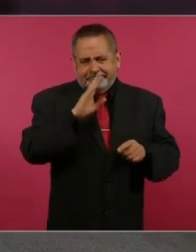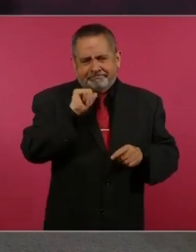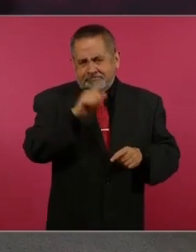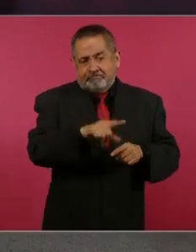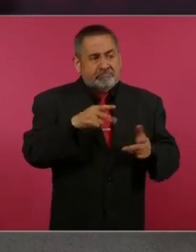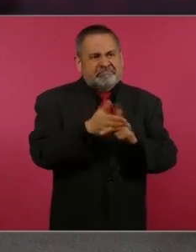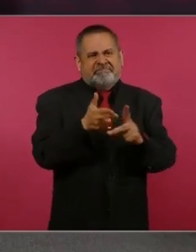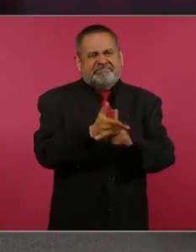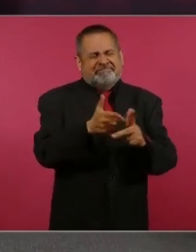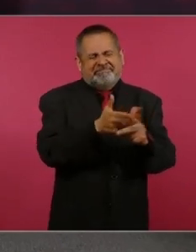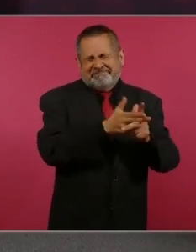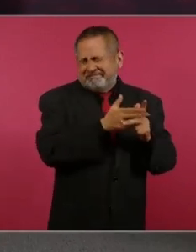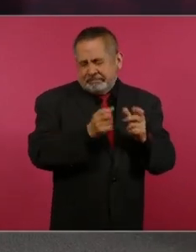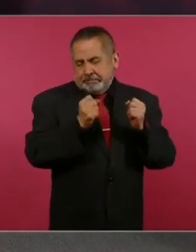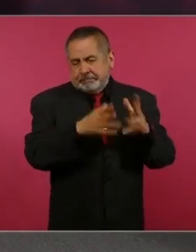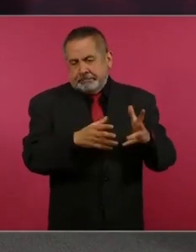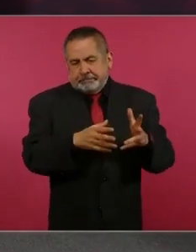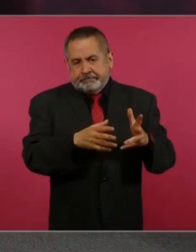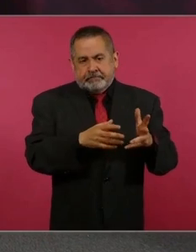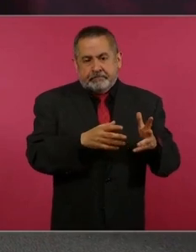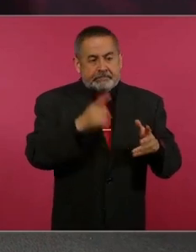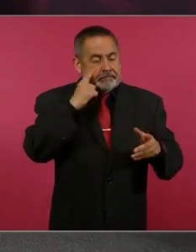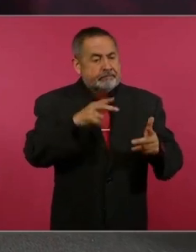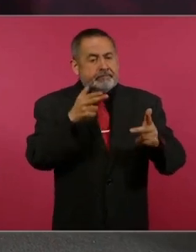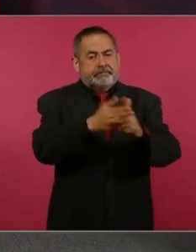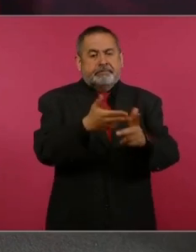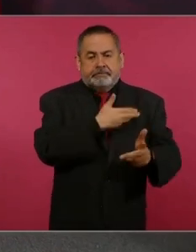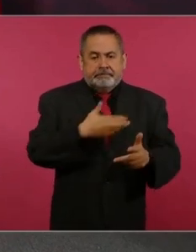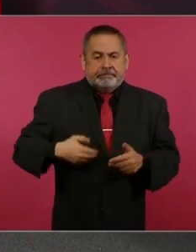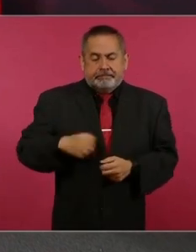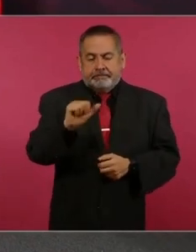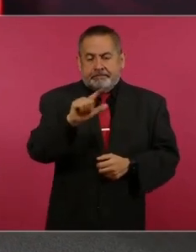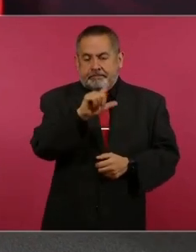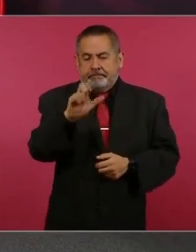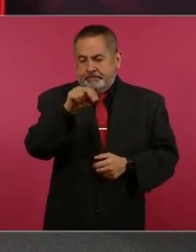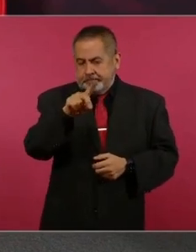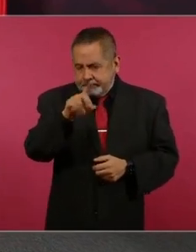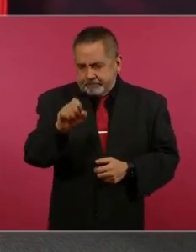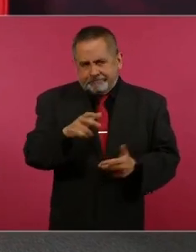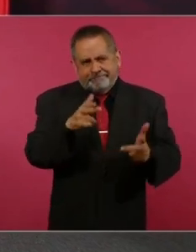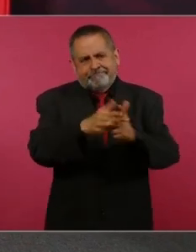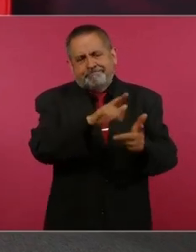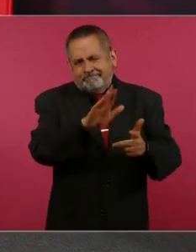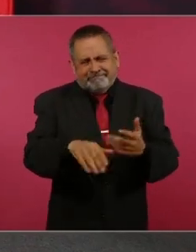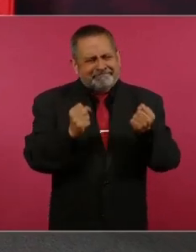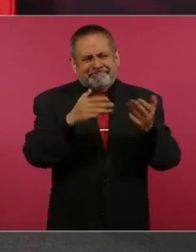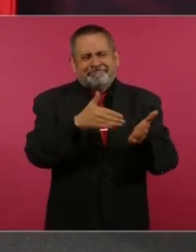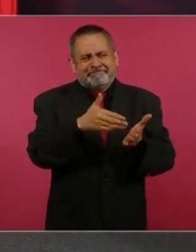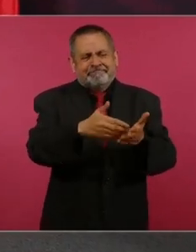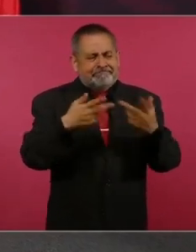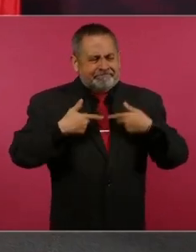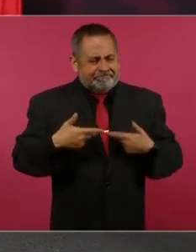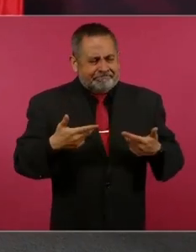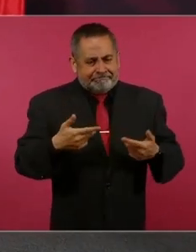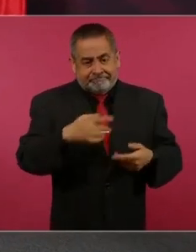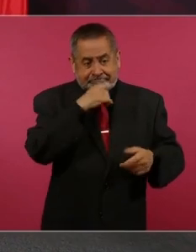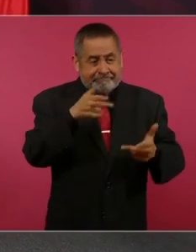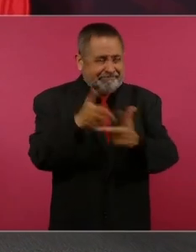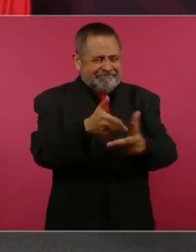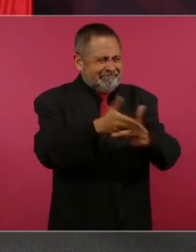el asesinato al presidente Allende y a miles de chilenos,